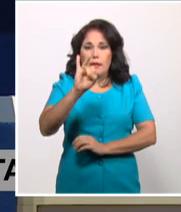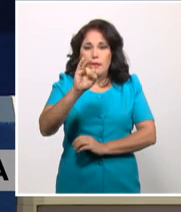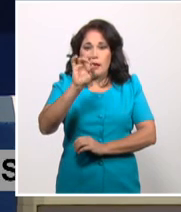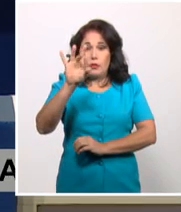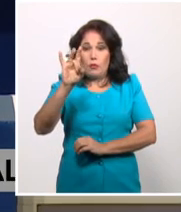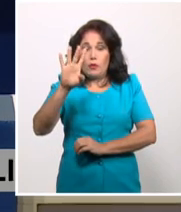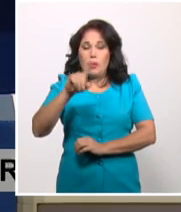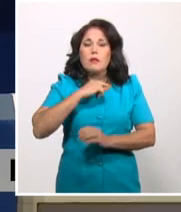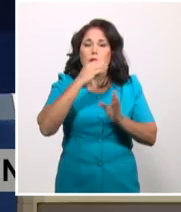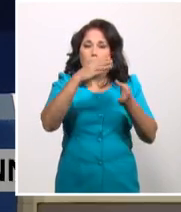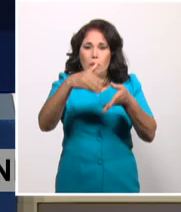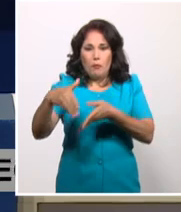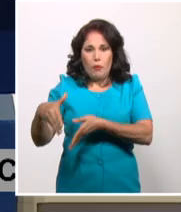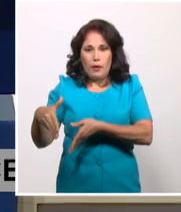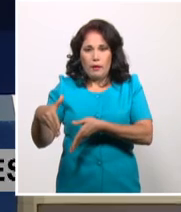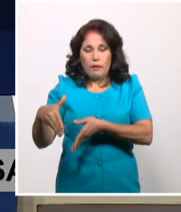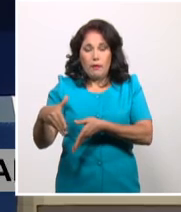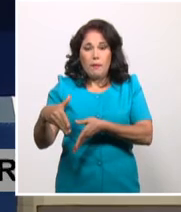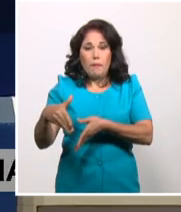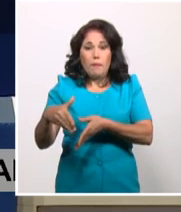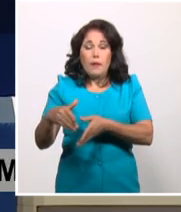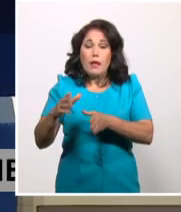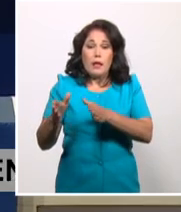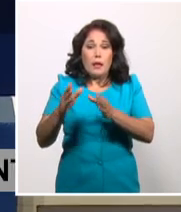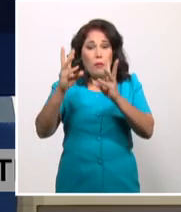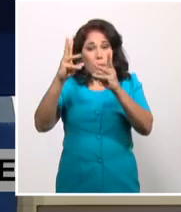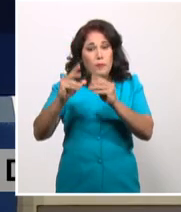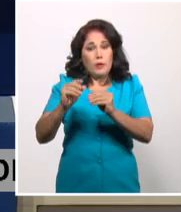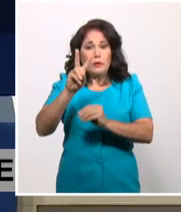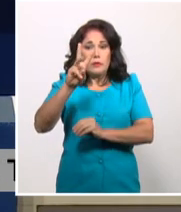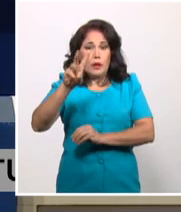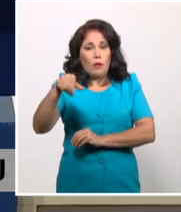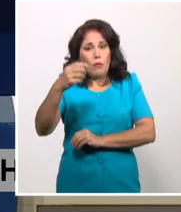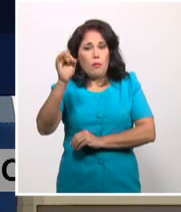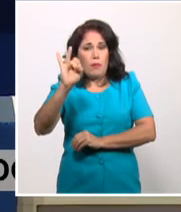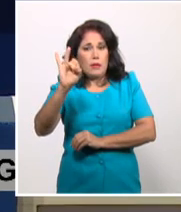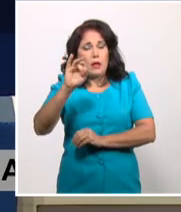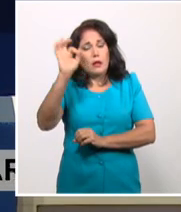21.715 fallecidos y una letalidad de 3,7%.